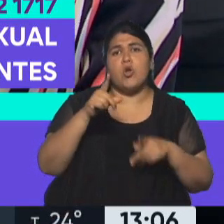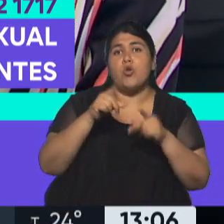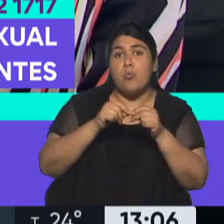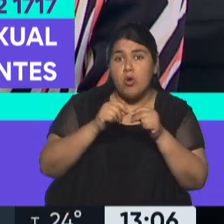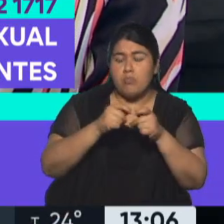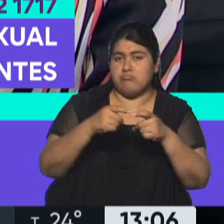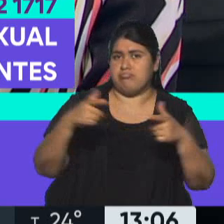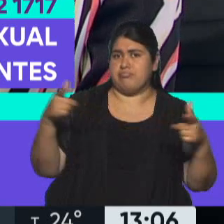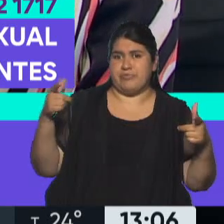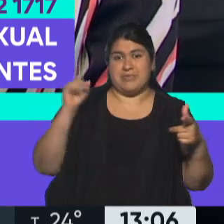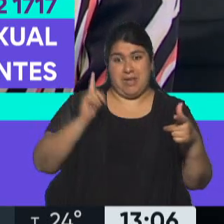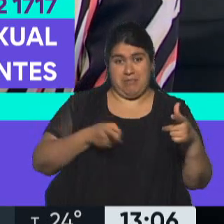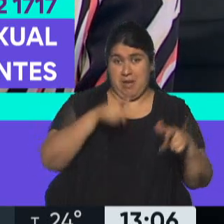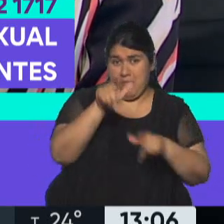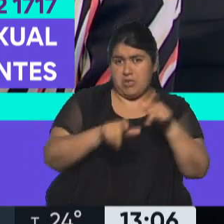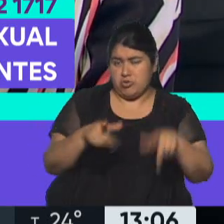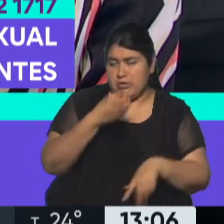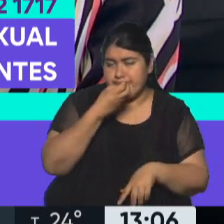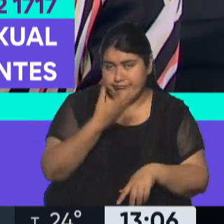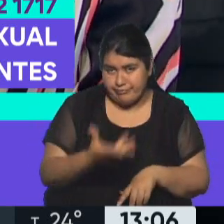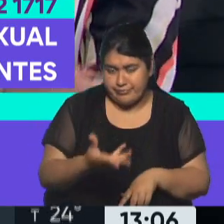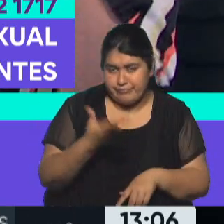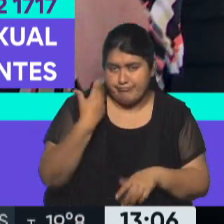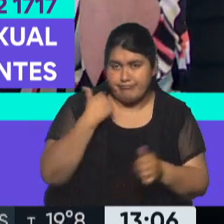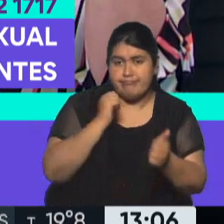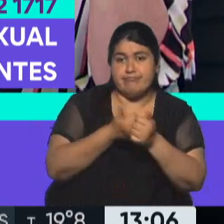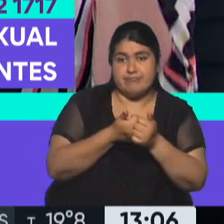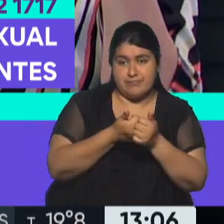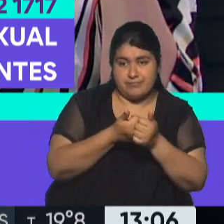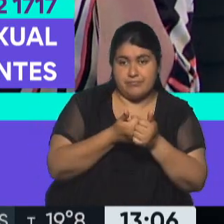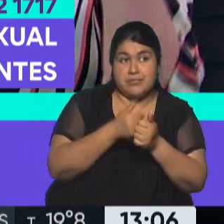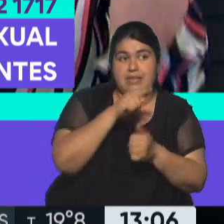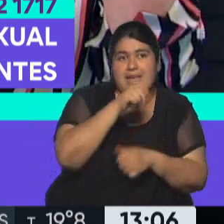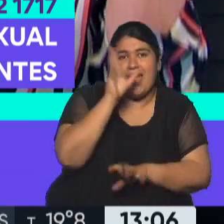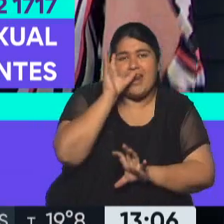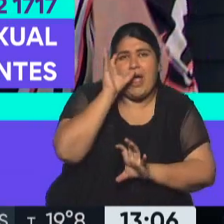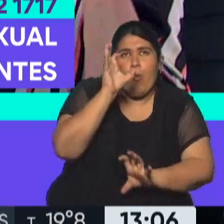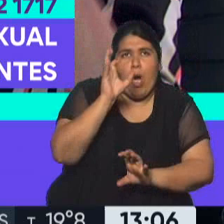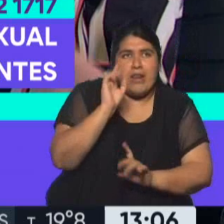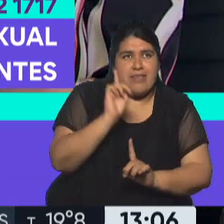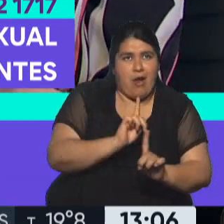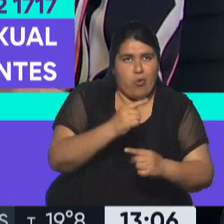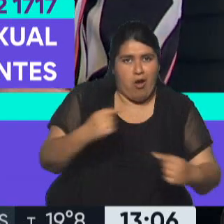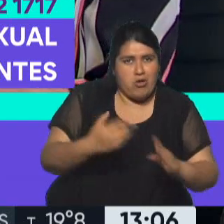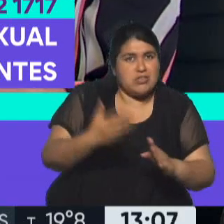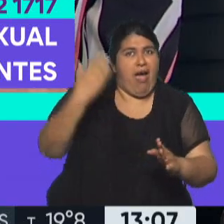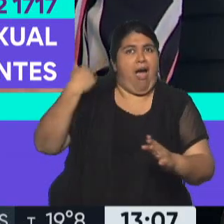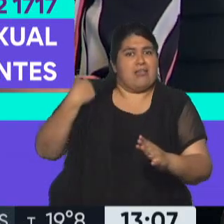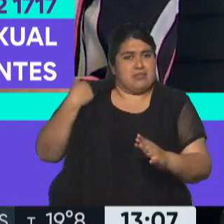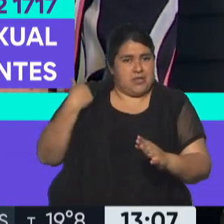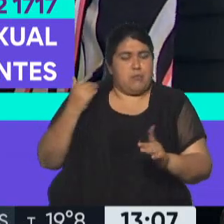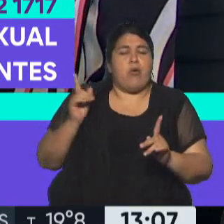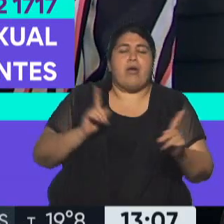admitió, de esta gente que admitió haber sido abusado, de los que recuerdan, de aquellas que recuerdan. Ojo, claro, porque también